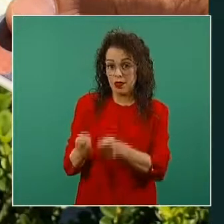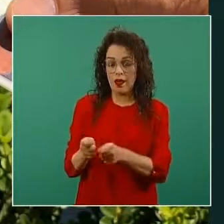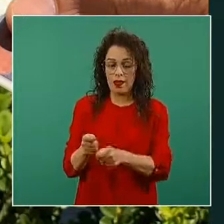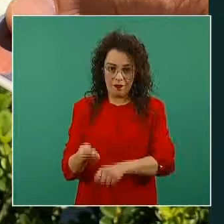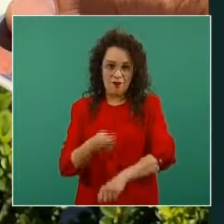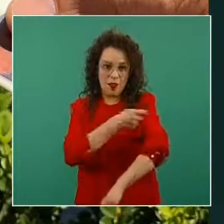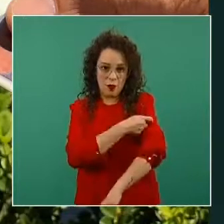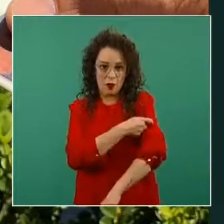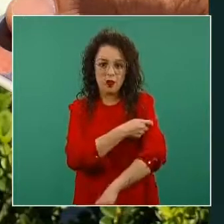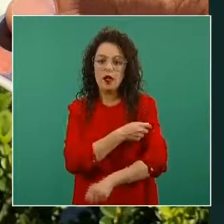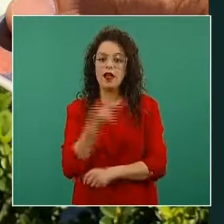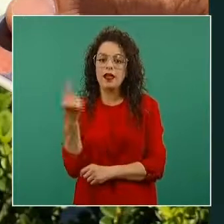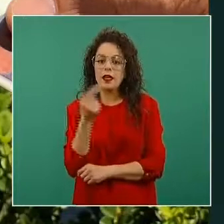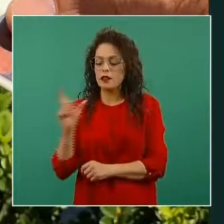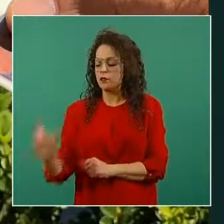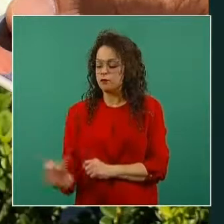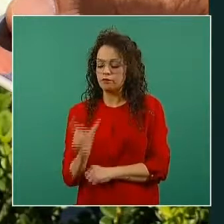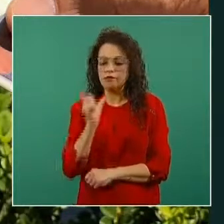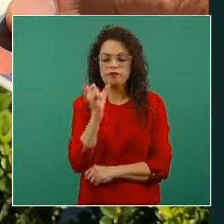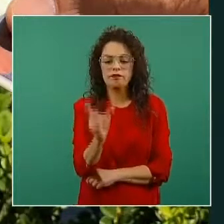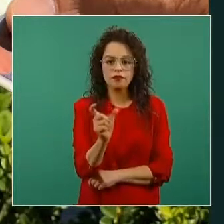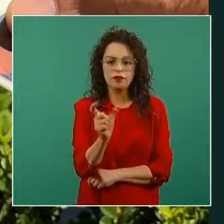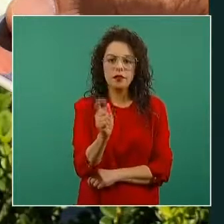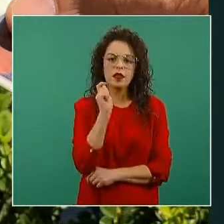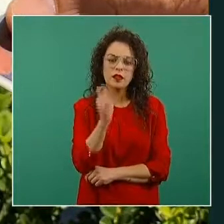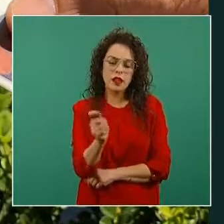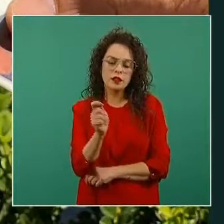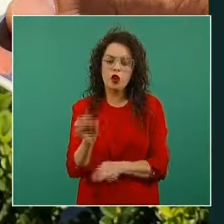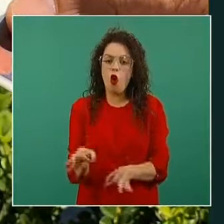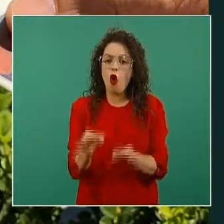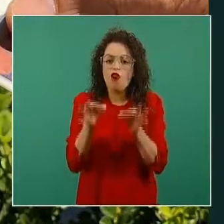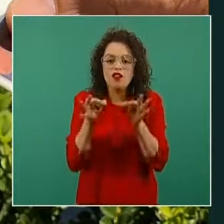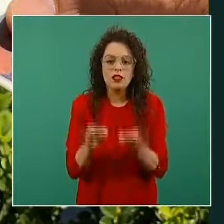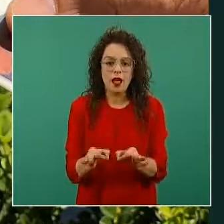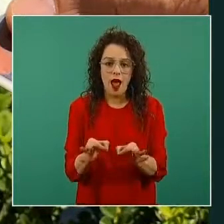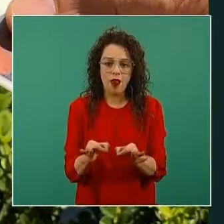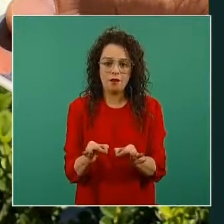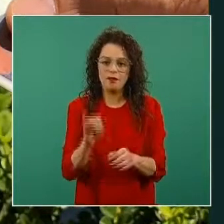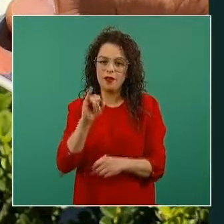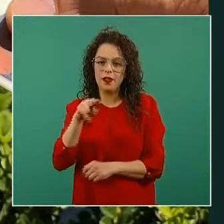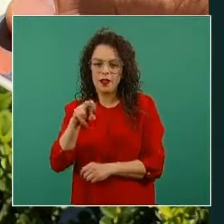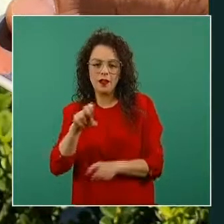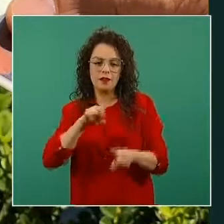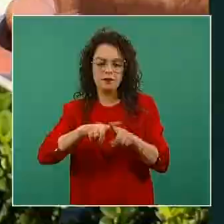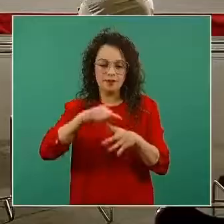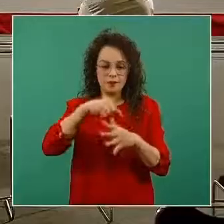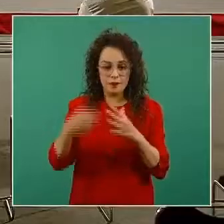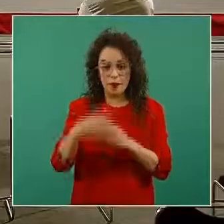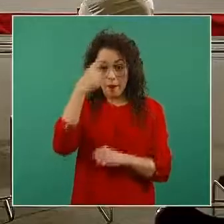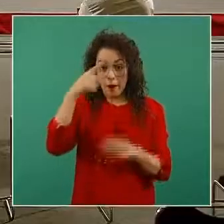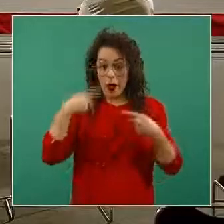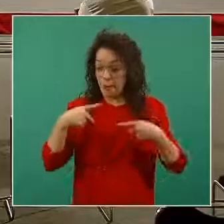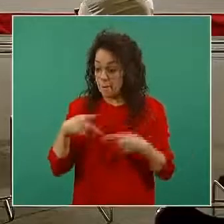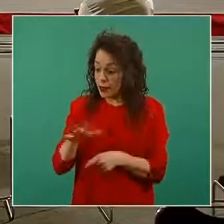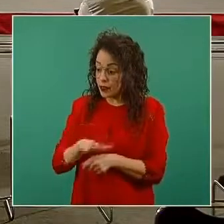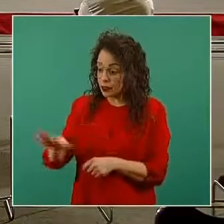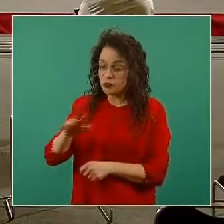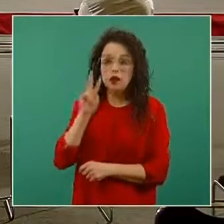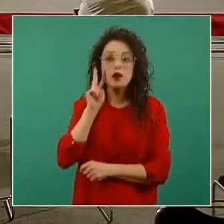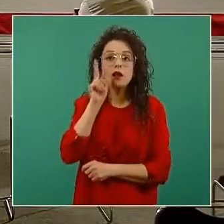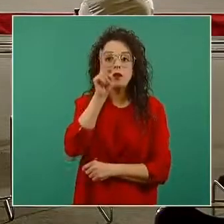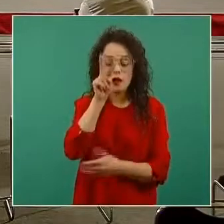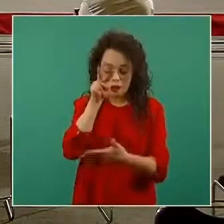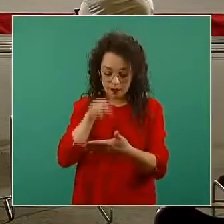que puedan llevar una identificación oficial para que los operarios del punto de vacunación obviamente puedan